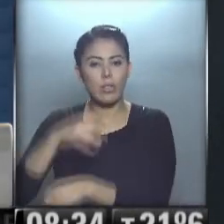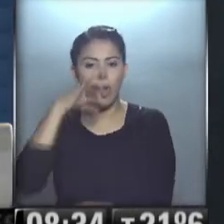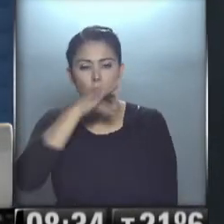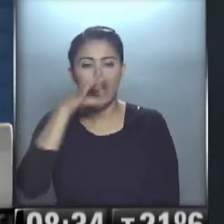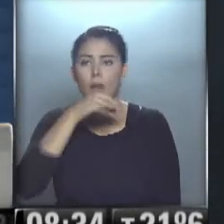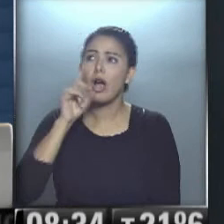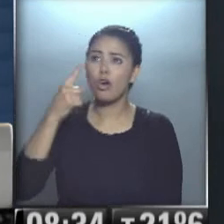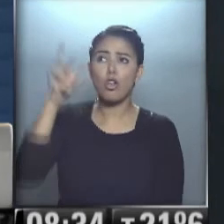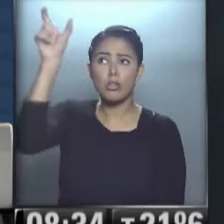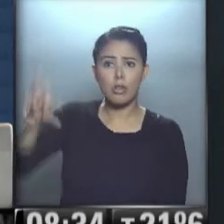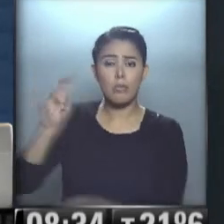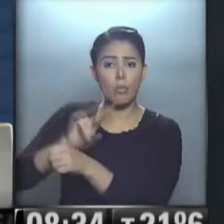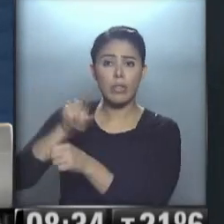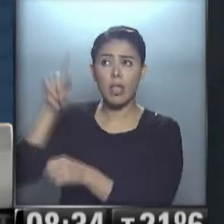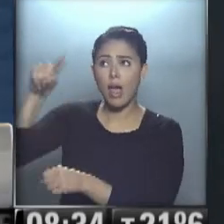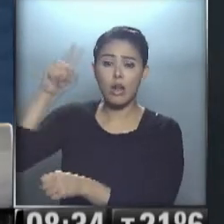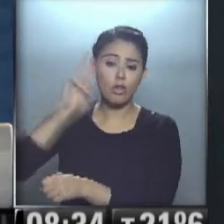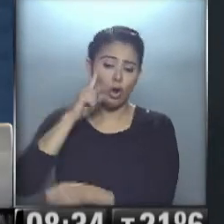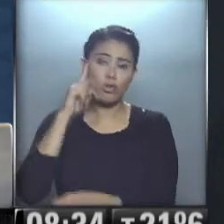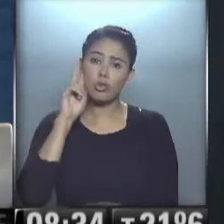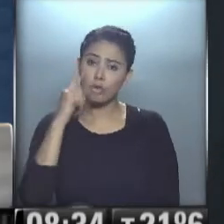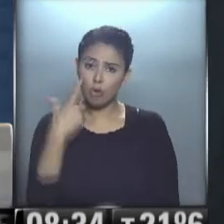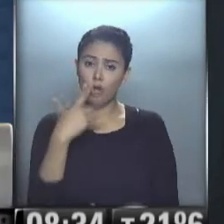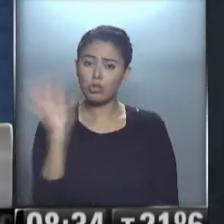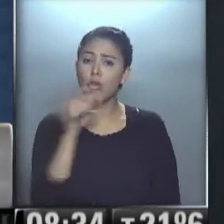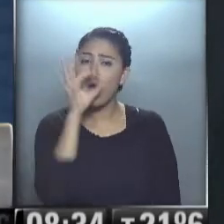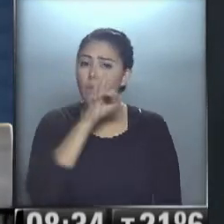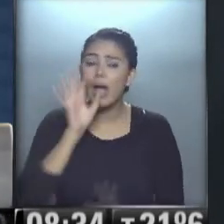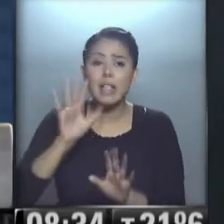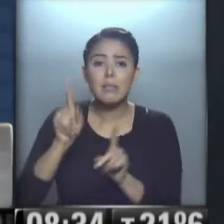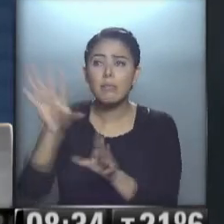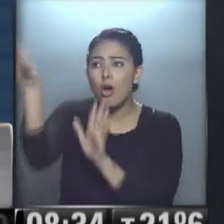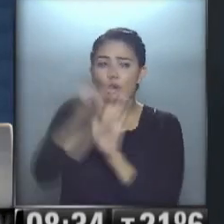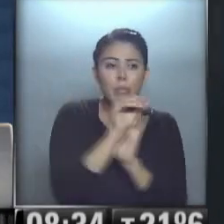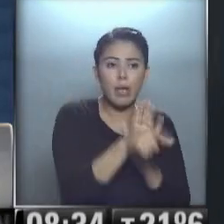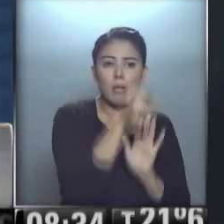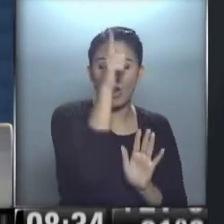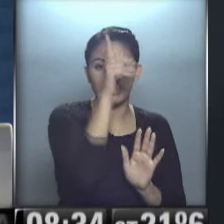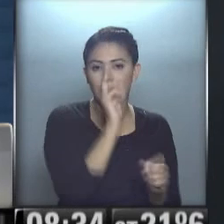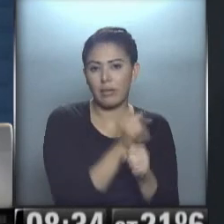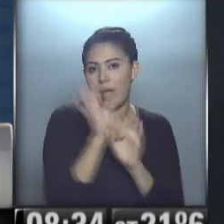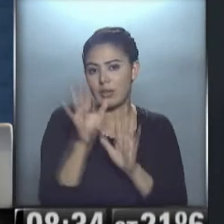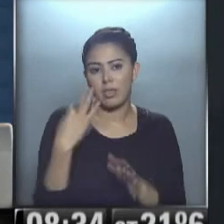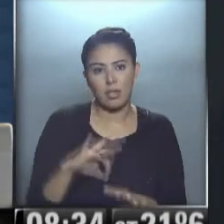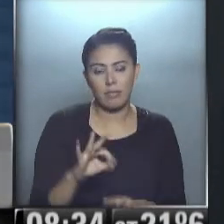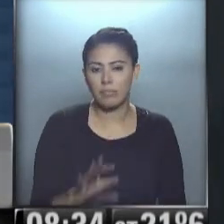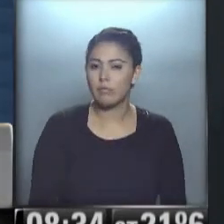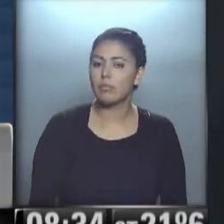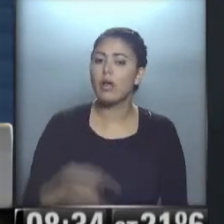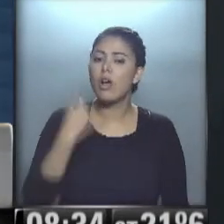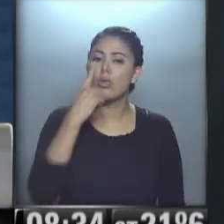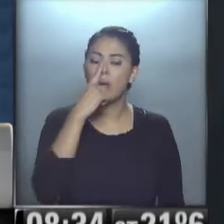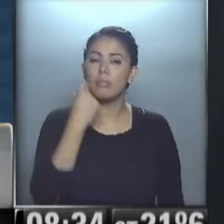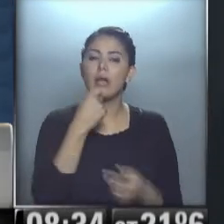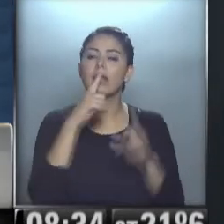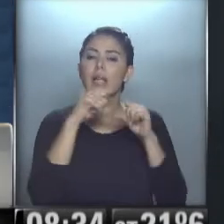él conoce a su rebaño. Y eso es lo que debe ocurrir también en la Fuerza de Seguridad. Ministro Daniel Castaño, Canal 7. Usted acaba de decir